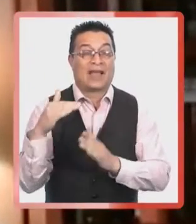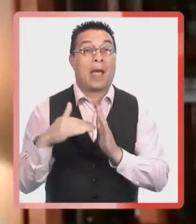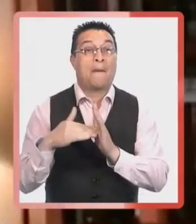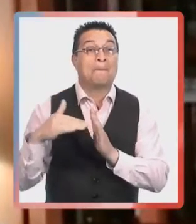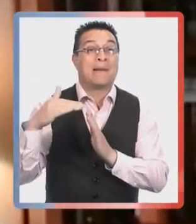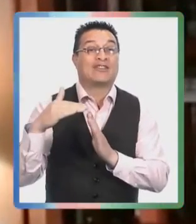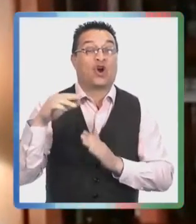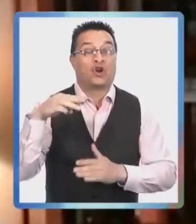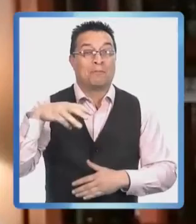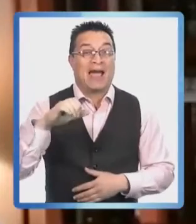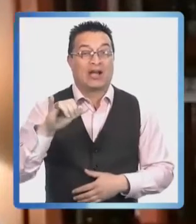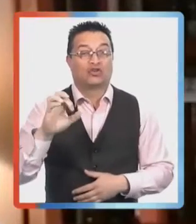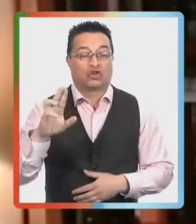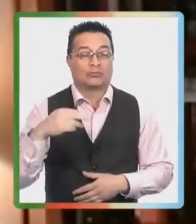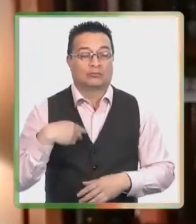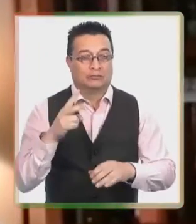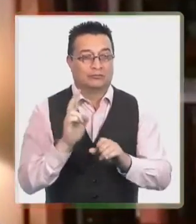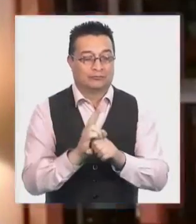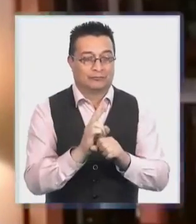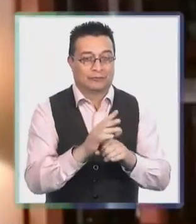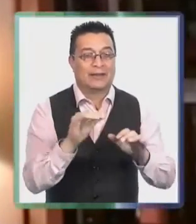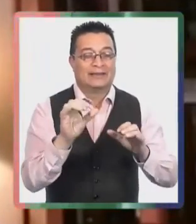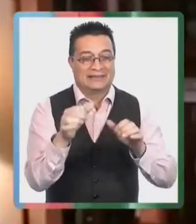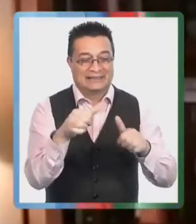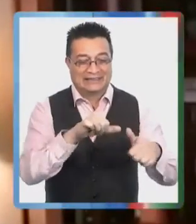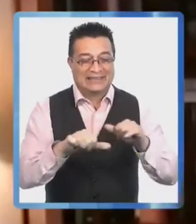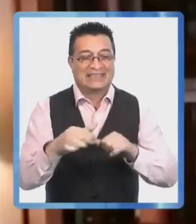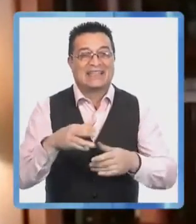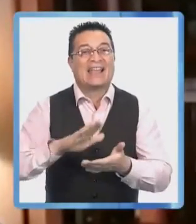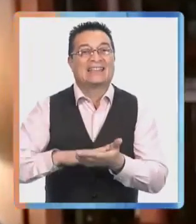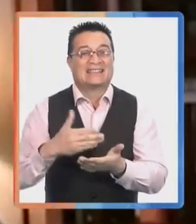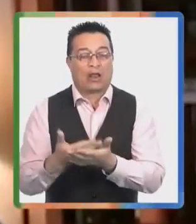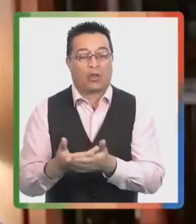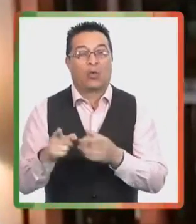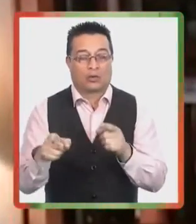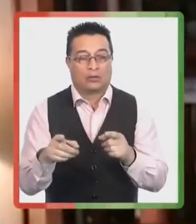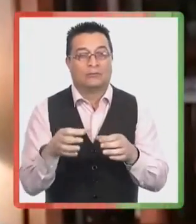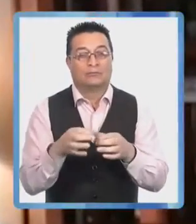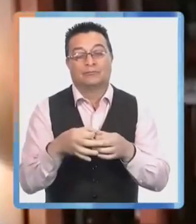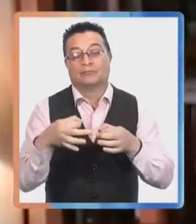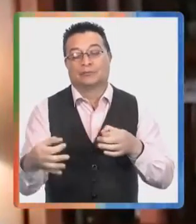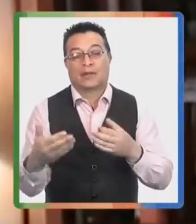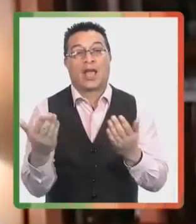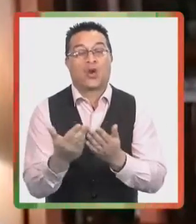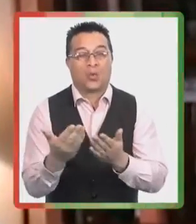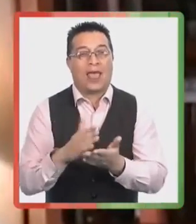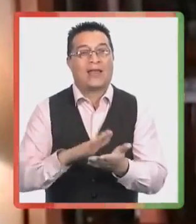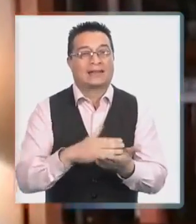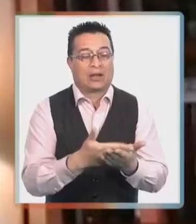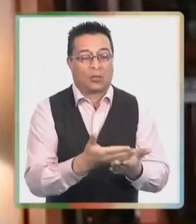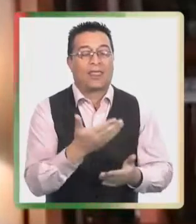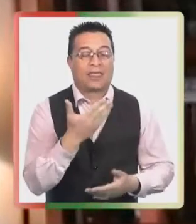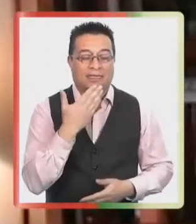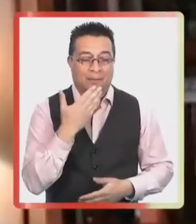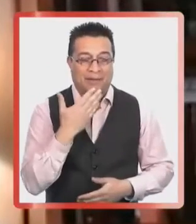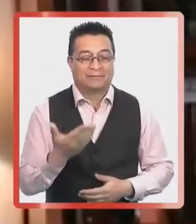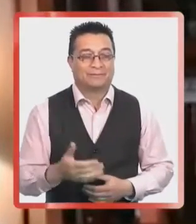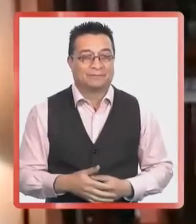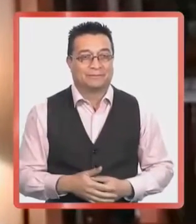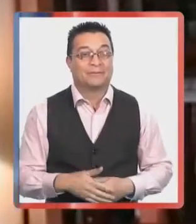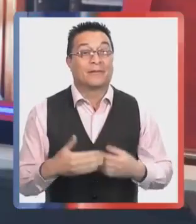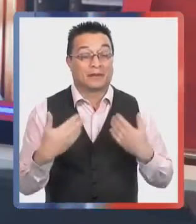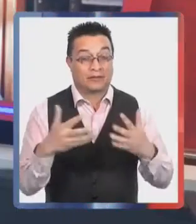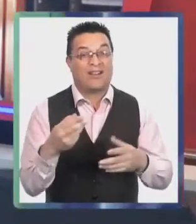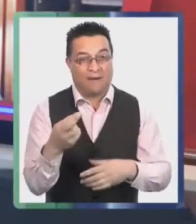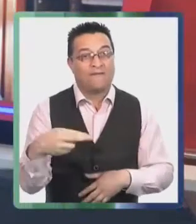mayor como decano de medicina y de ciencias de la salud, porque abarca las escuelas de la salud también.